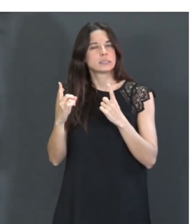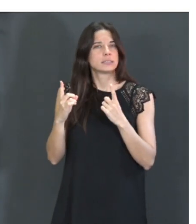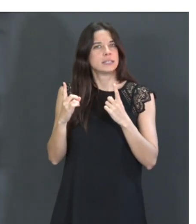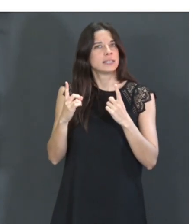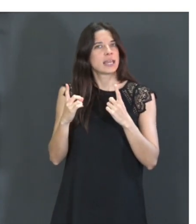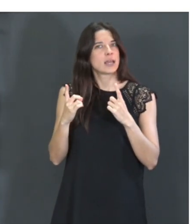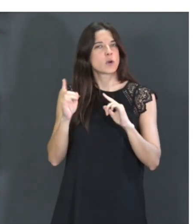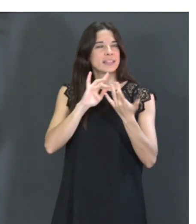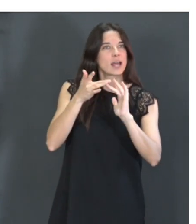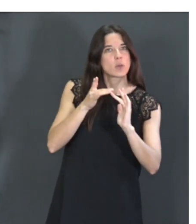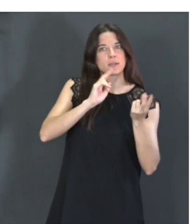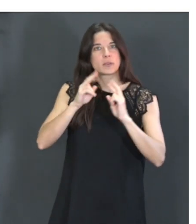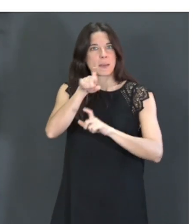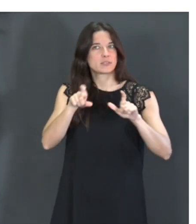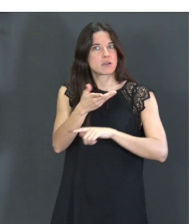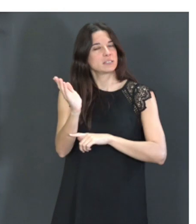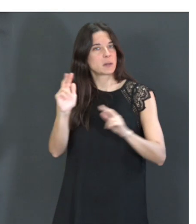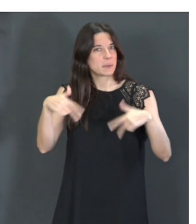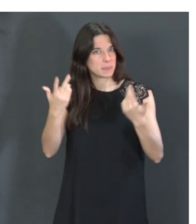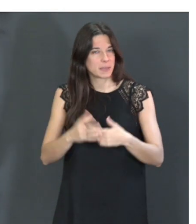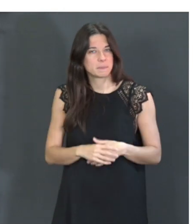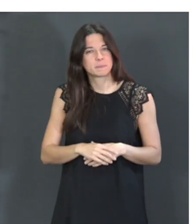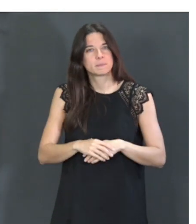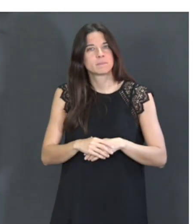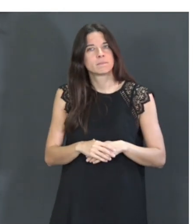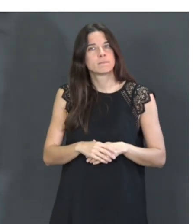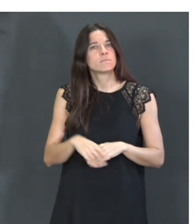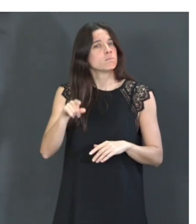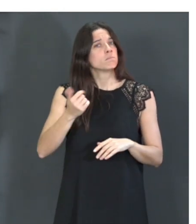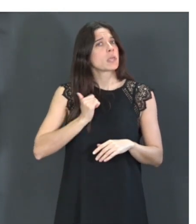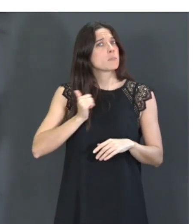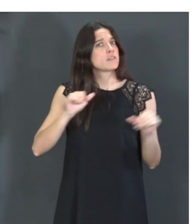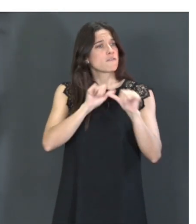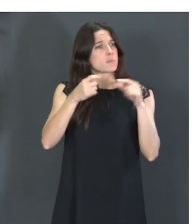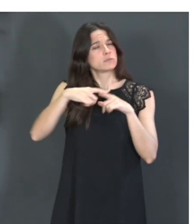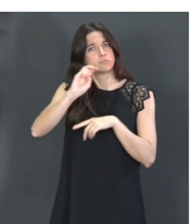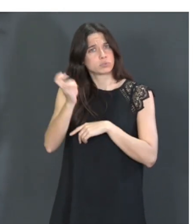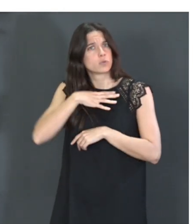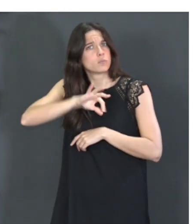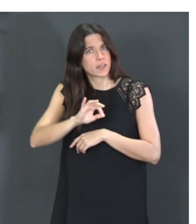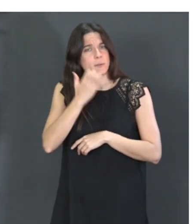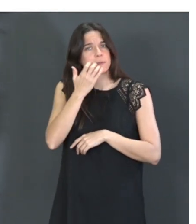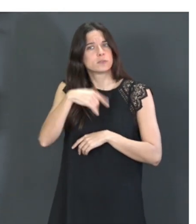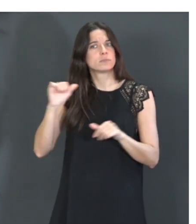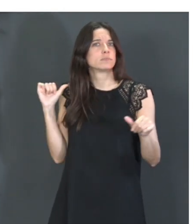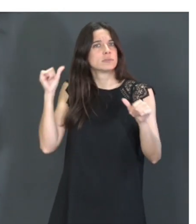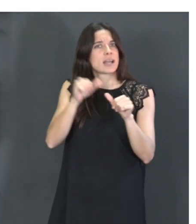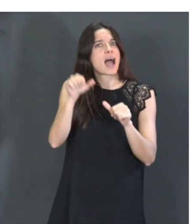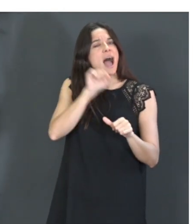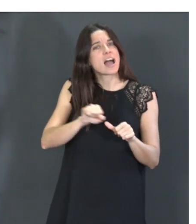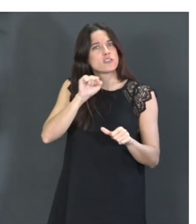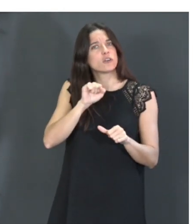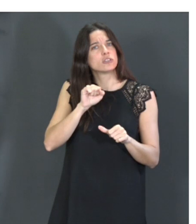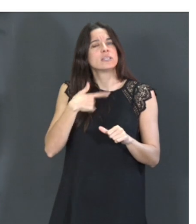interactuar y responder con las personas. Esto se puede utilizar de muy diversas maneras, y nosotros lo hemos hecho durante estos años, pues